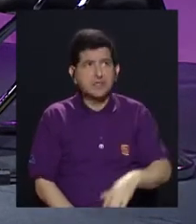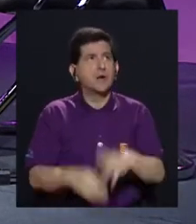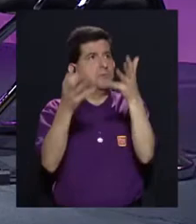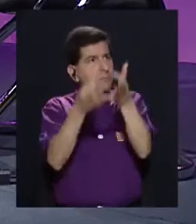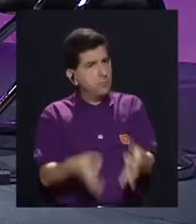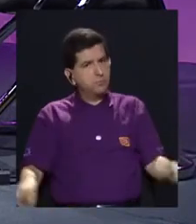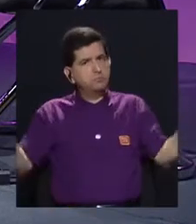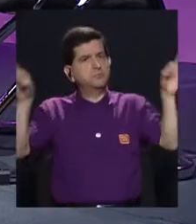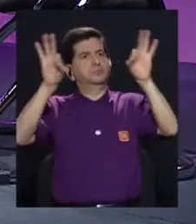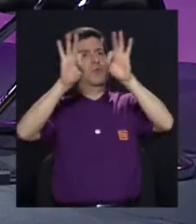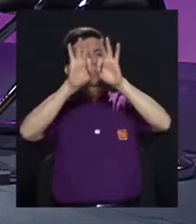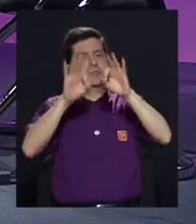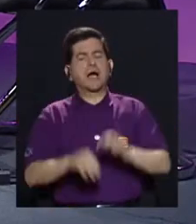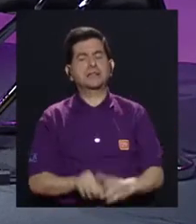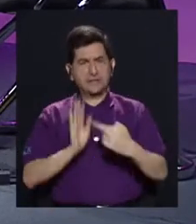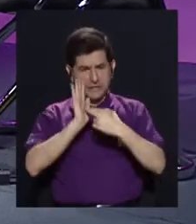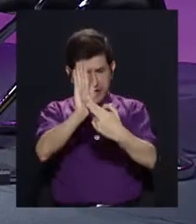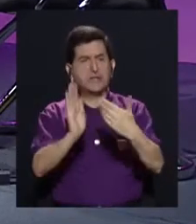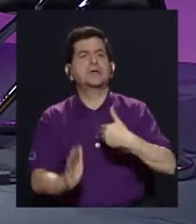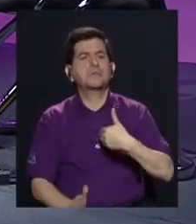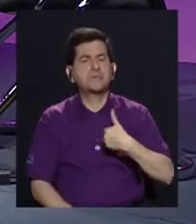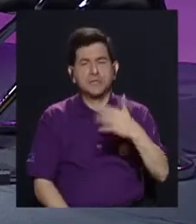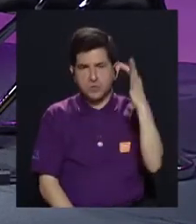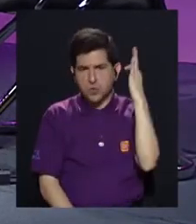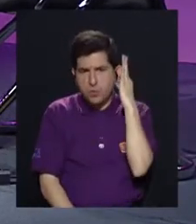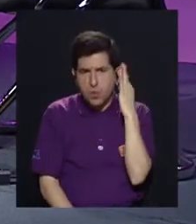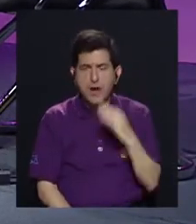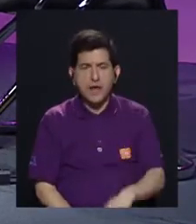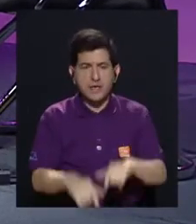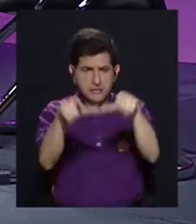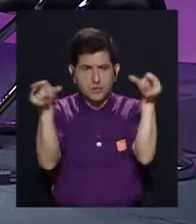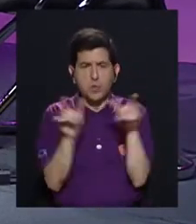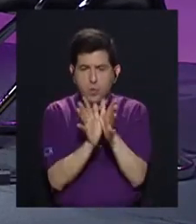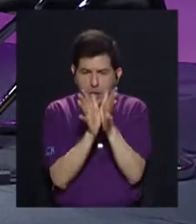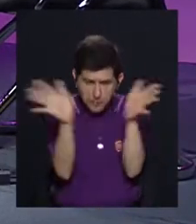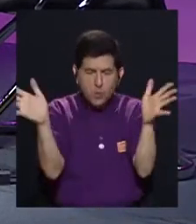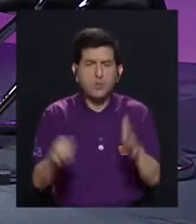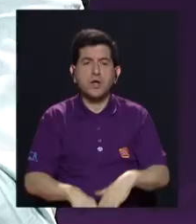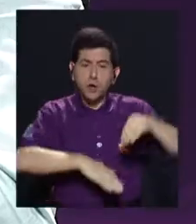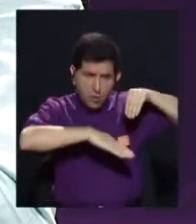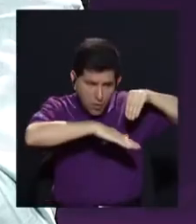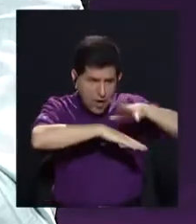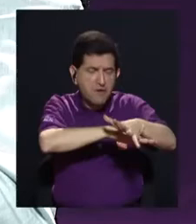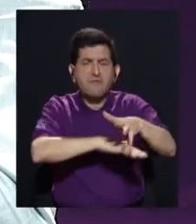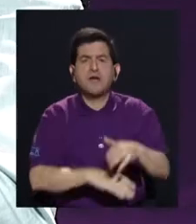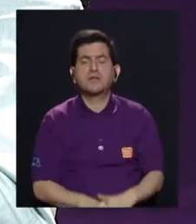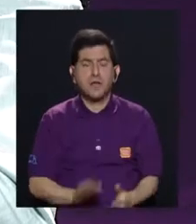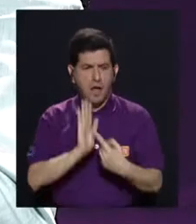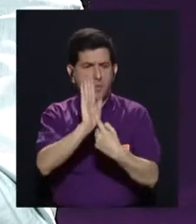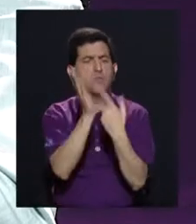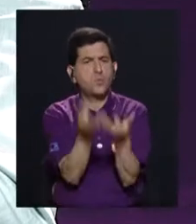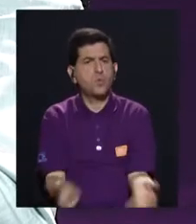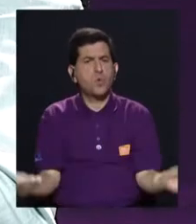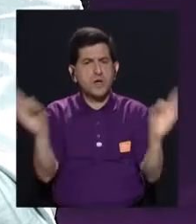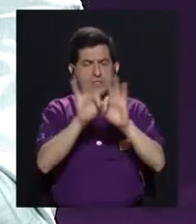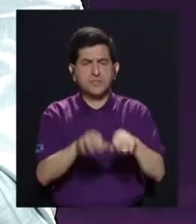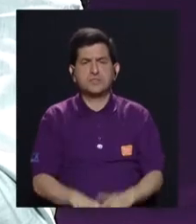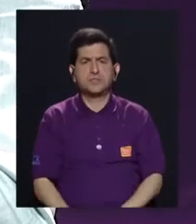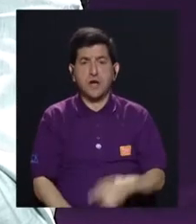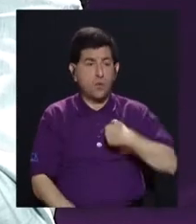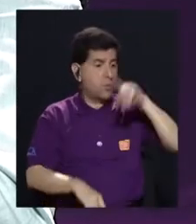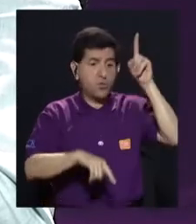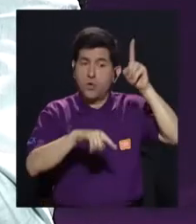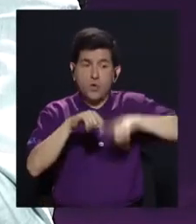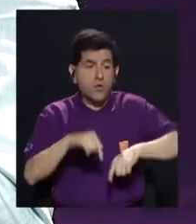importante que estén representadas que hayan mujeres en puestos públicos tiene un efecto demostrativo importante una no puede ser lo que no